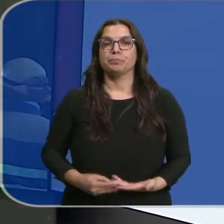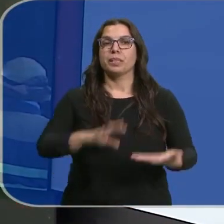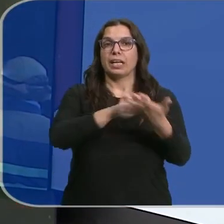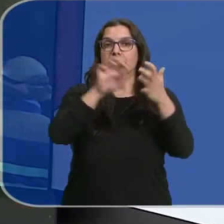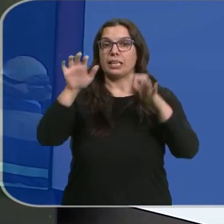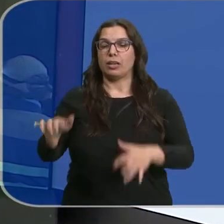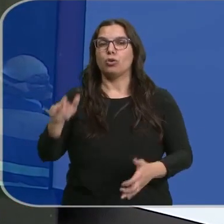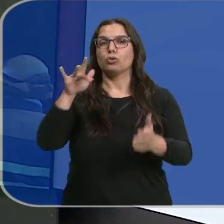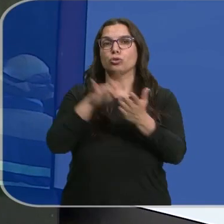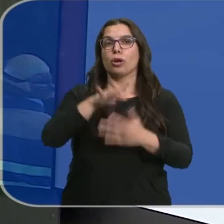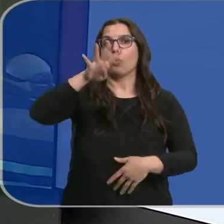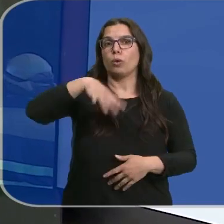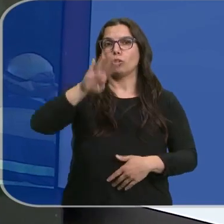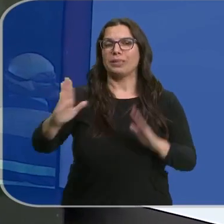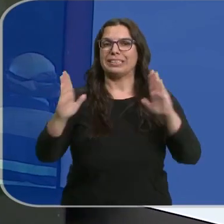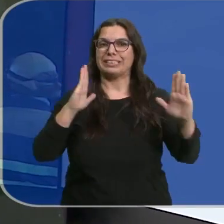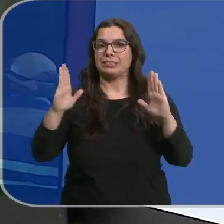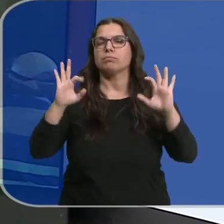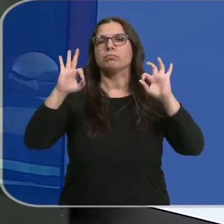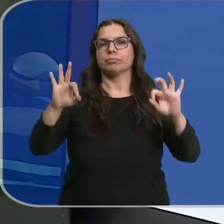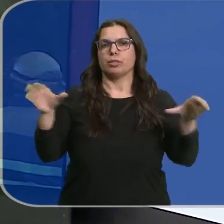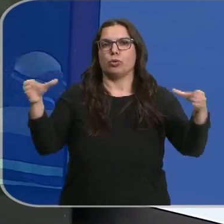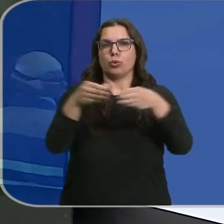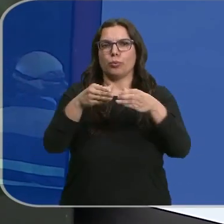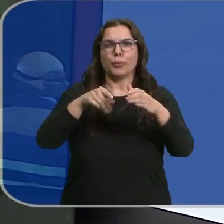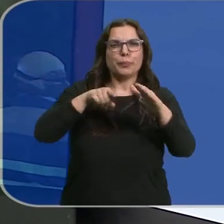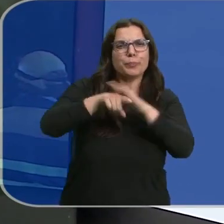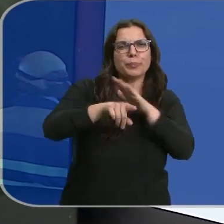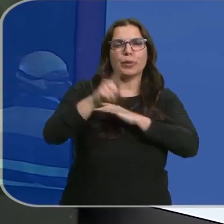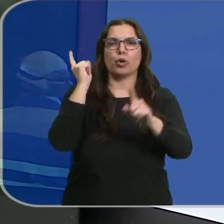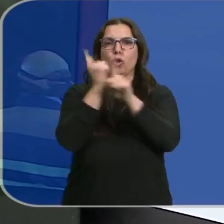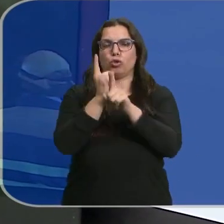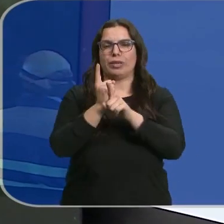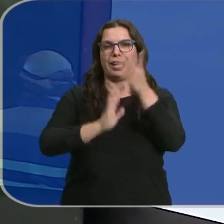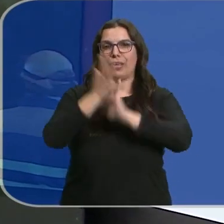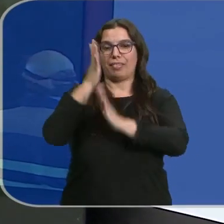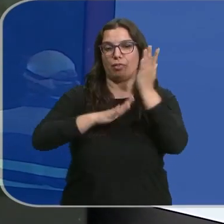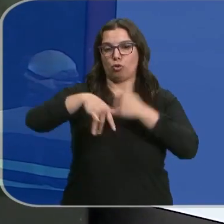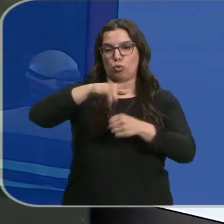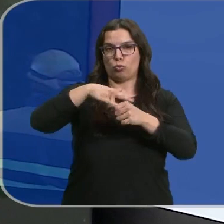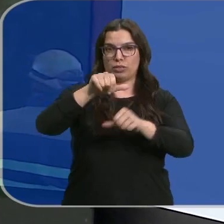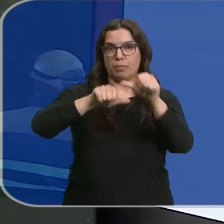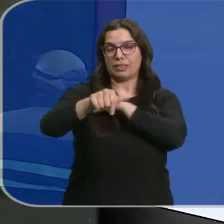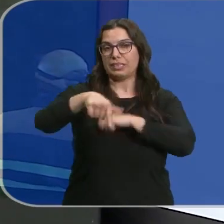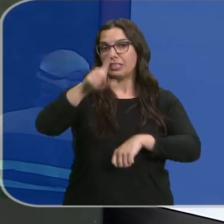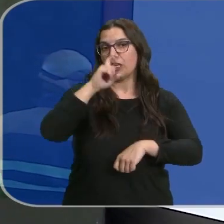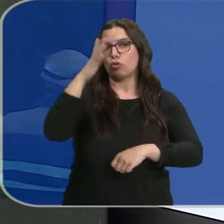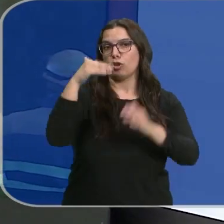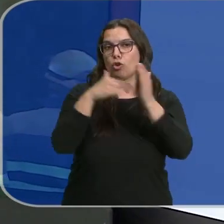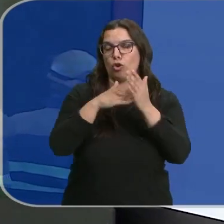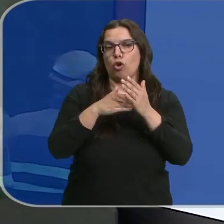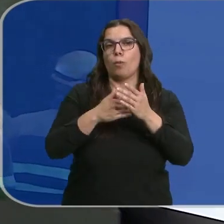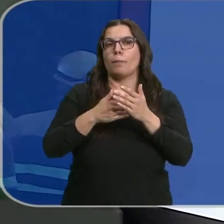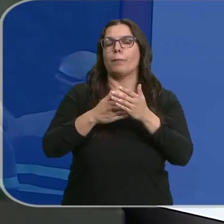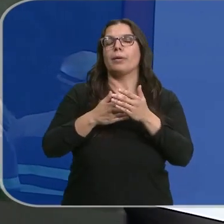Castilla y León tendrá activo 4 meses su operativo extremo antiincendios. El próximo lunes comienza la campaña. Este año contará con casi 5.000